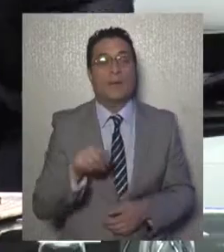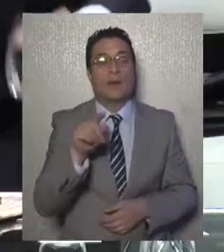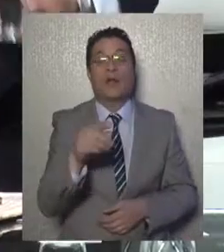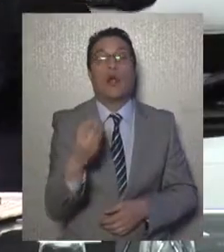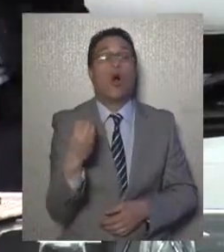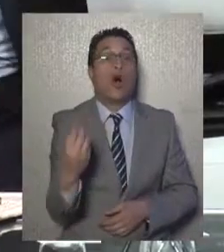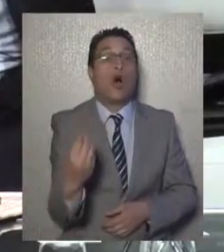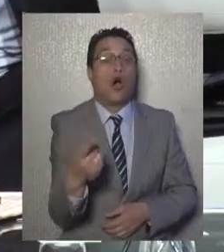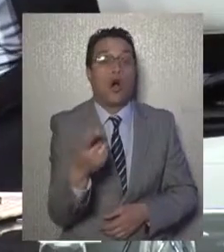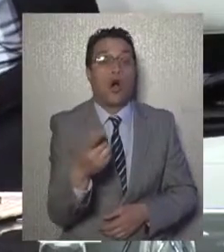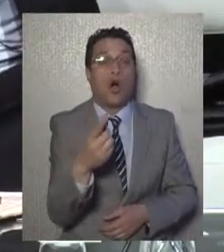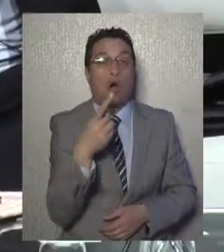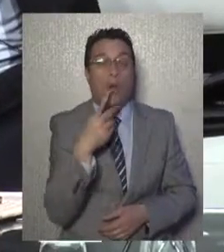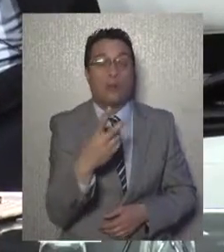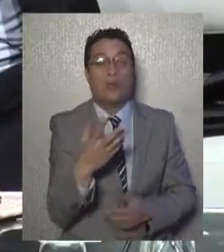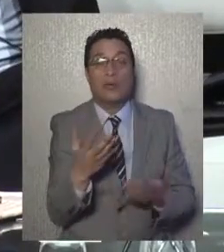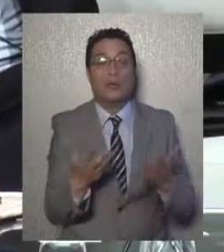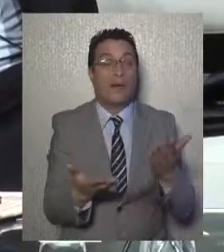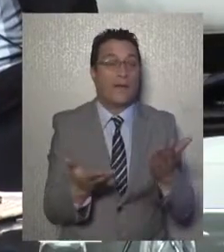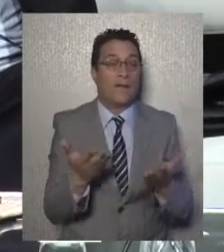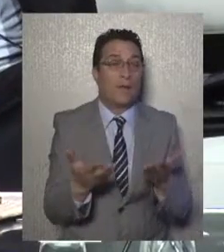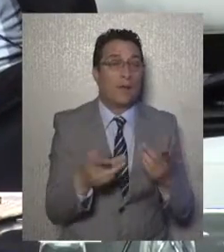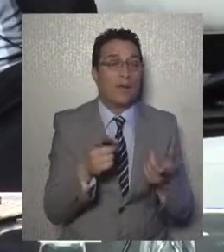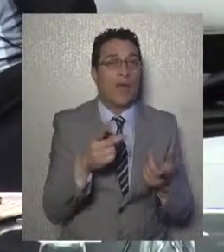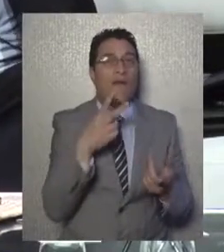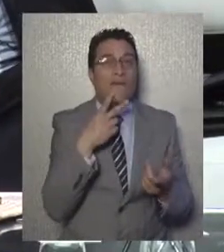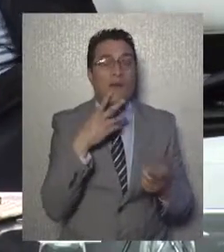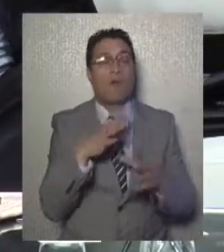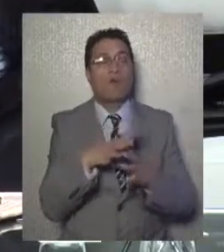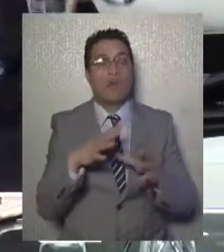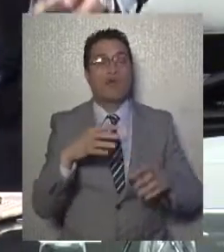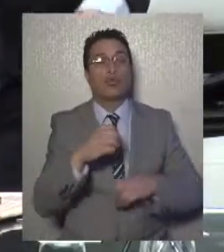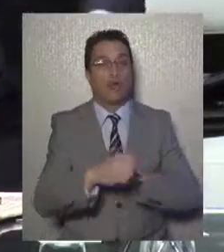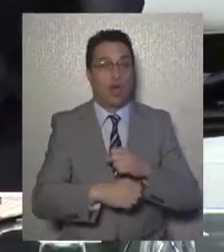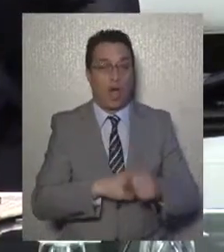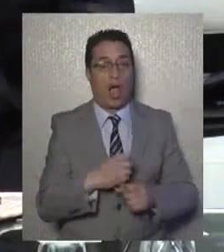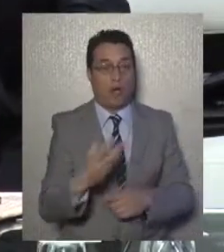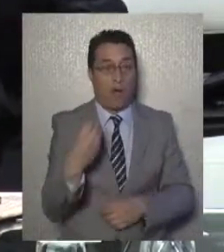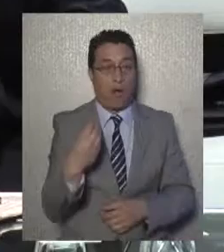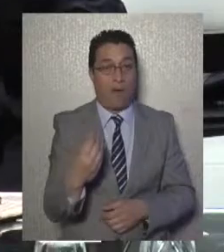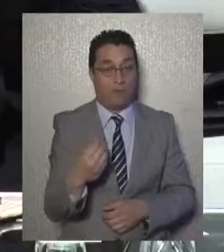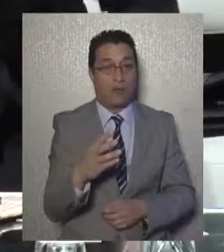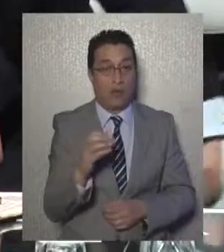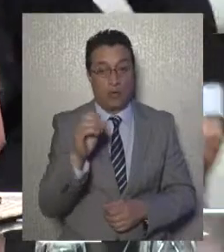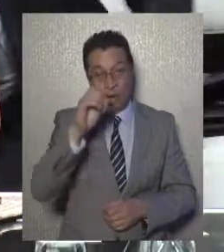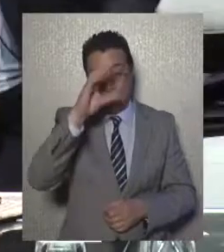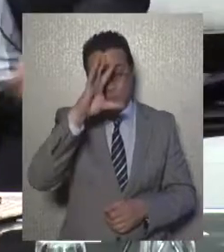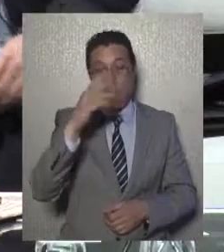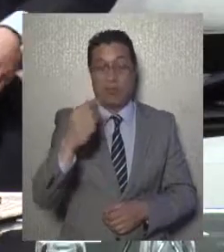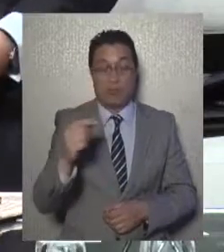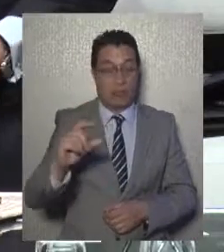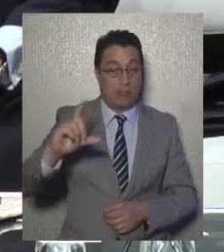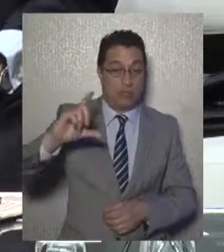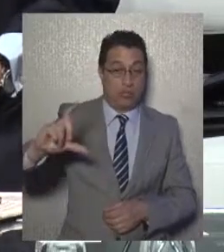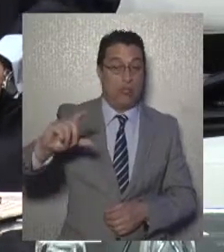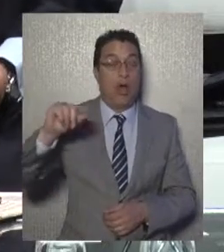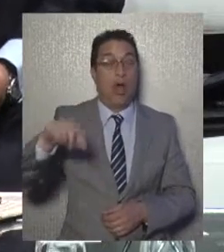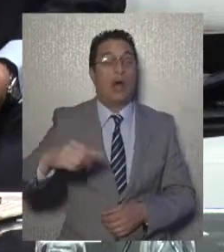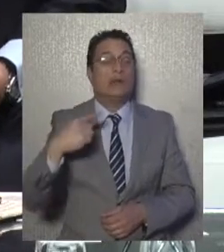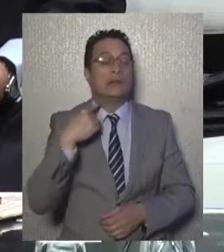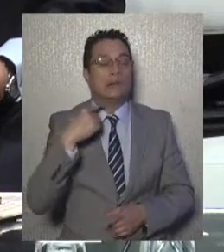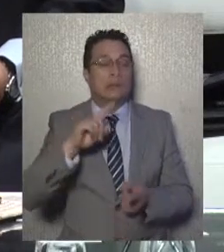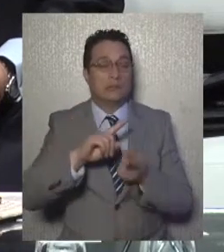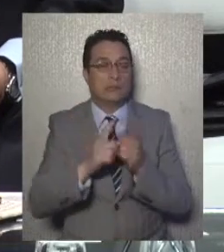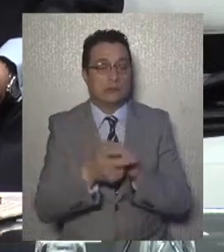¿cómo se aborda este desafío? Vivimos muchos años en el superciclo de los commodities, en tiempos de abundancia, y hoy día la realidad es